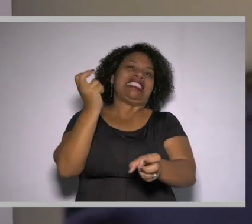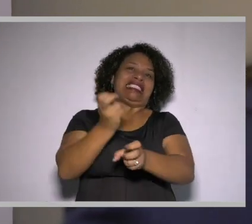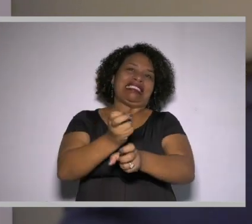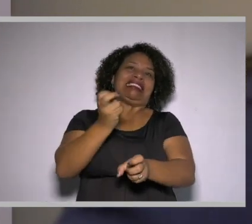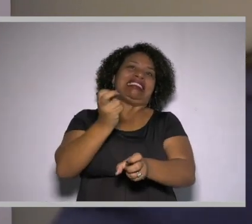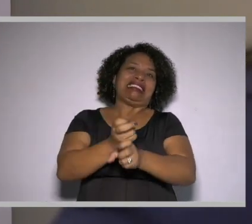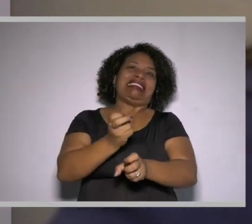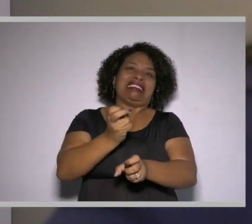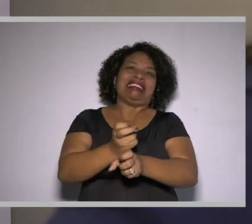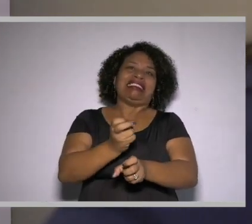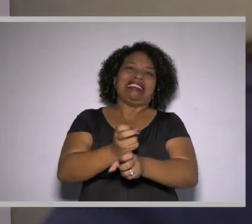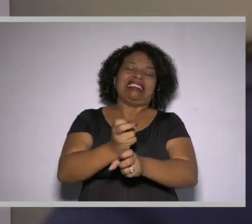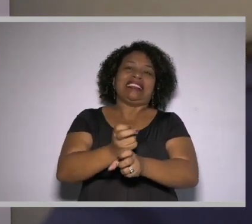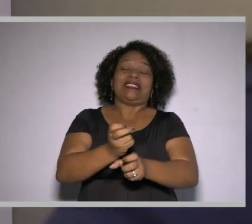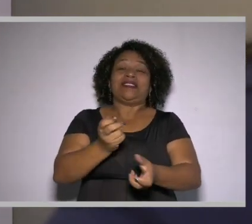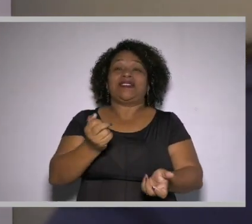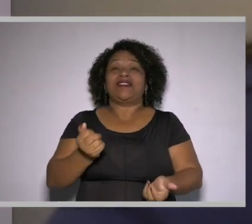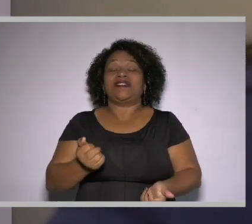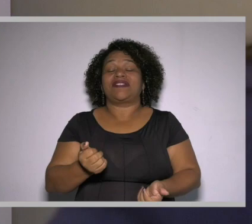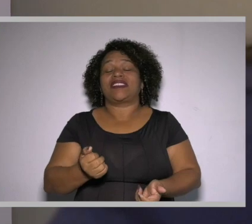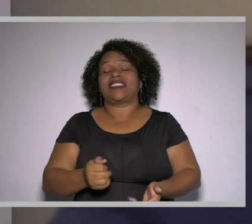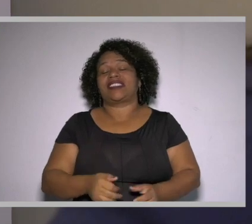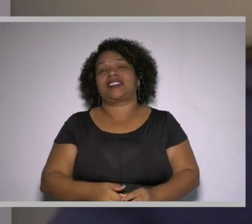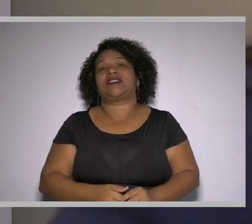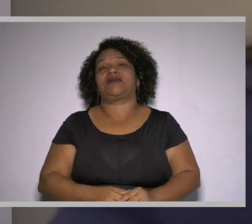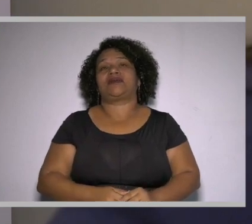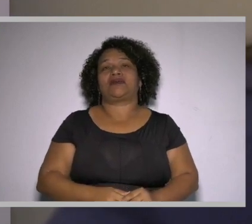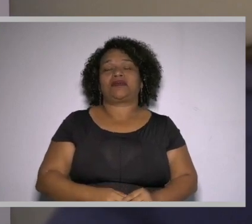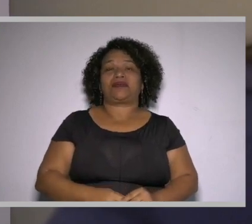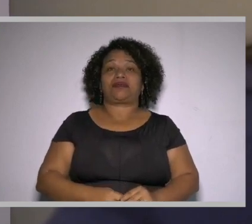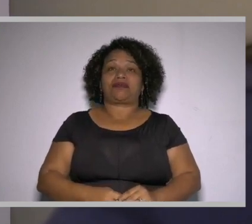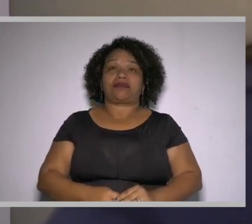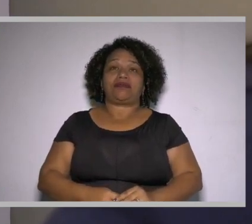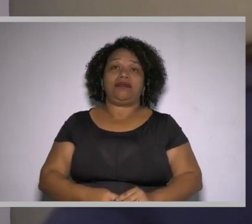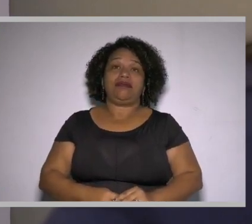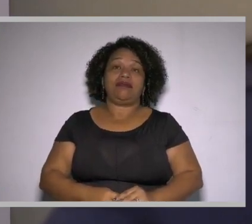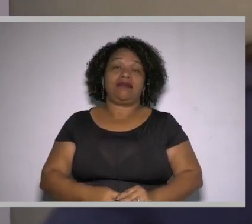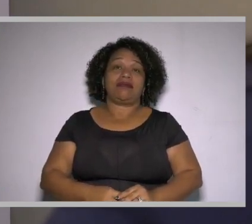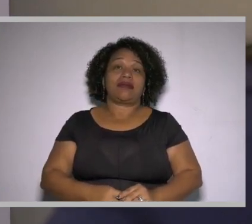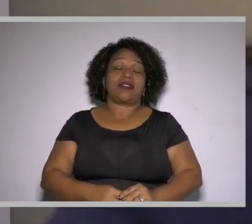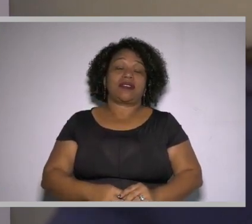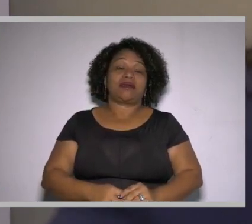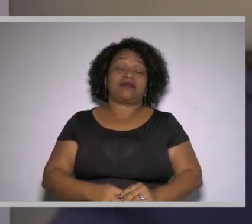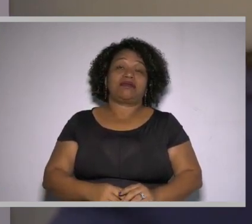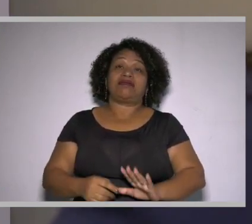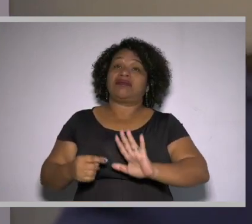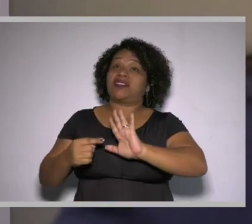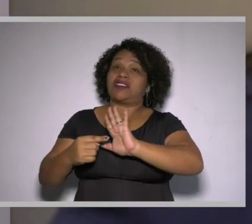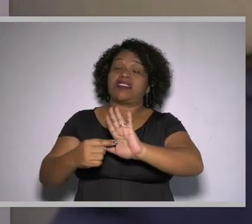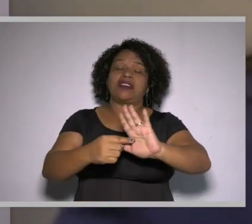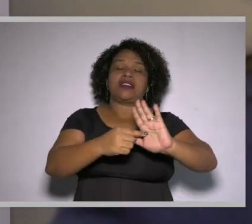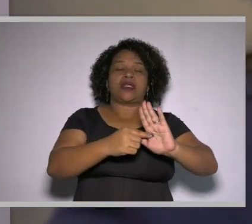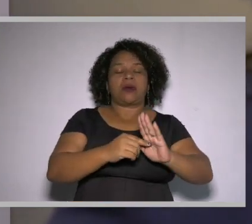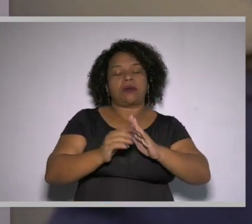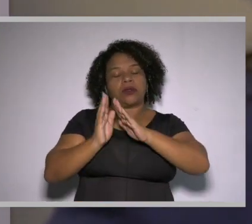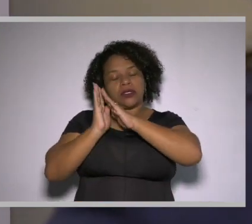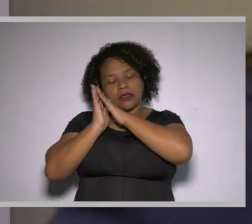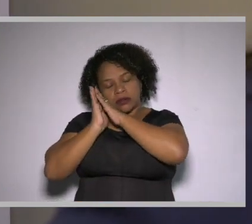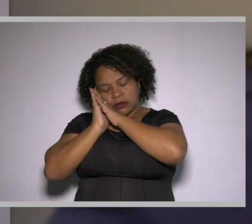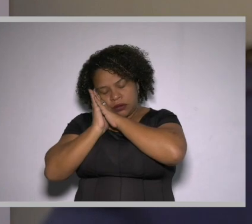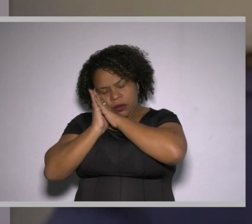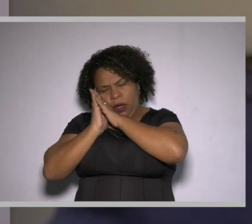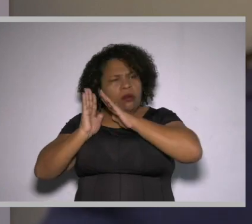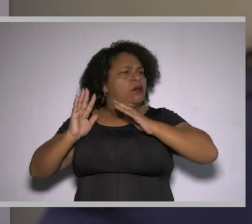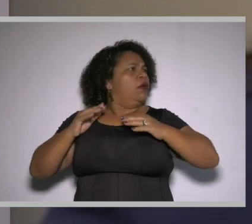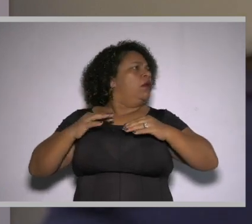muchas secreciones nasales y que tiene mucho dolor de oído, pero sus oídos se ven secos porque las secreciones están justo detrás de